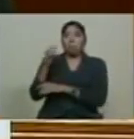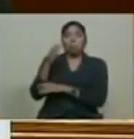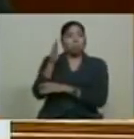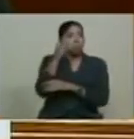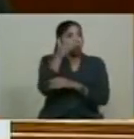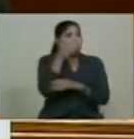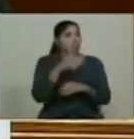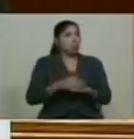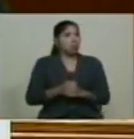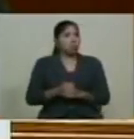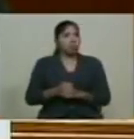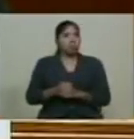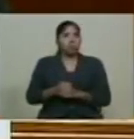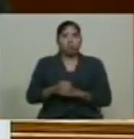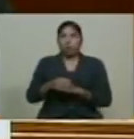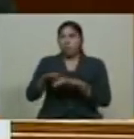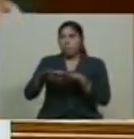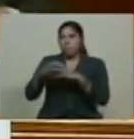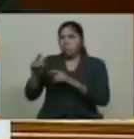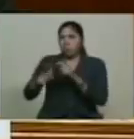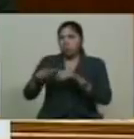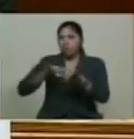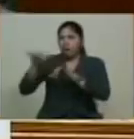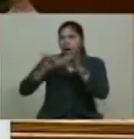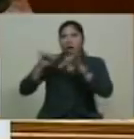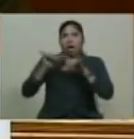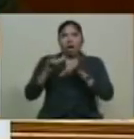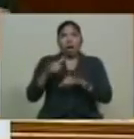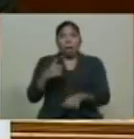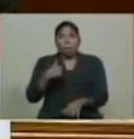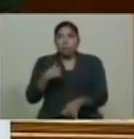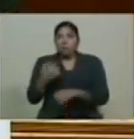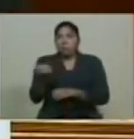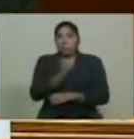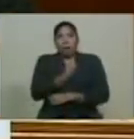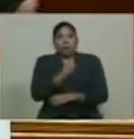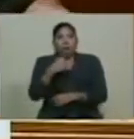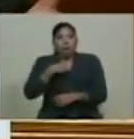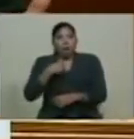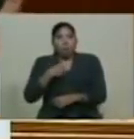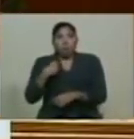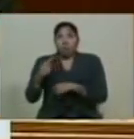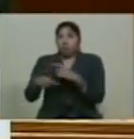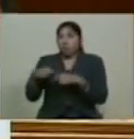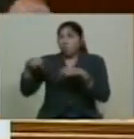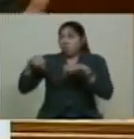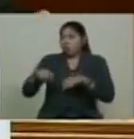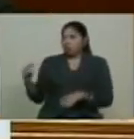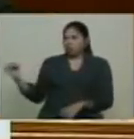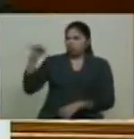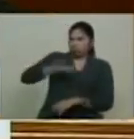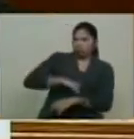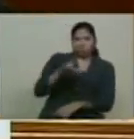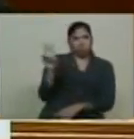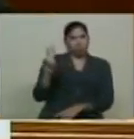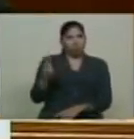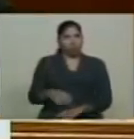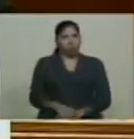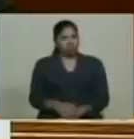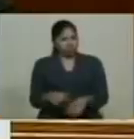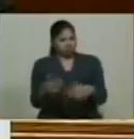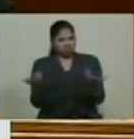eso. Se van por el mundo, dicen por allá, me quieren matar, y después se presentan en Venezuela como que aquí no hubiera pasado nada. ¿Cómo es que no te quieren matar?